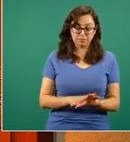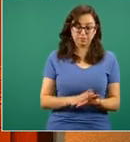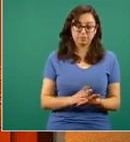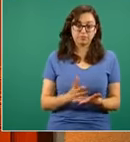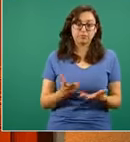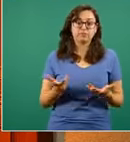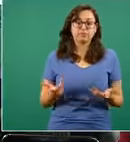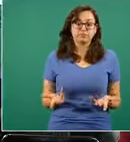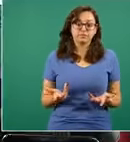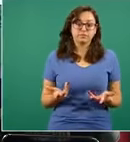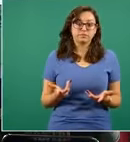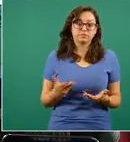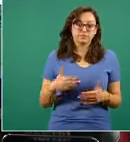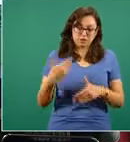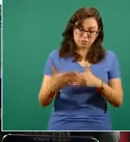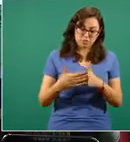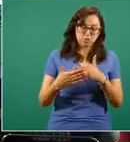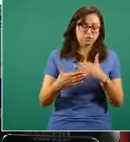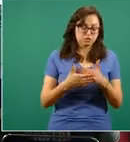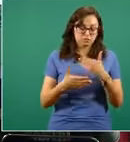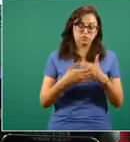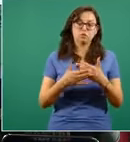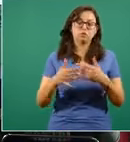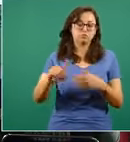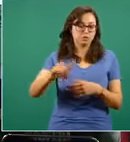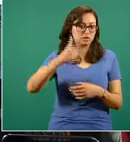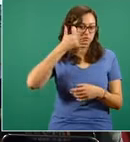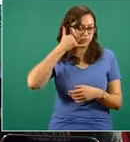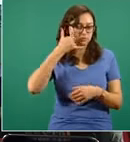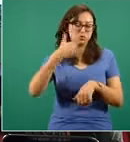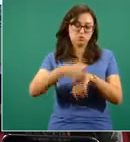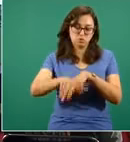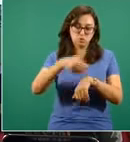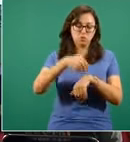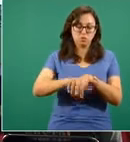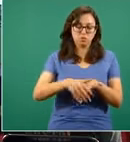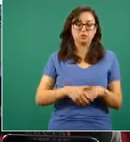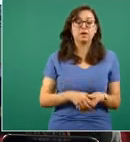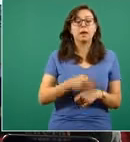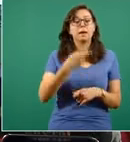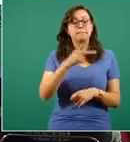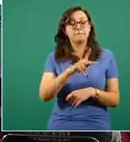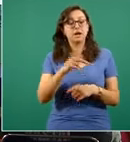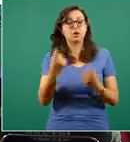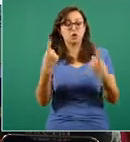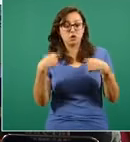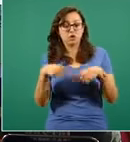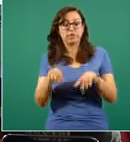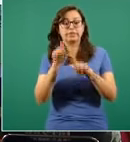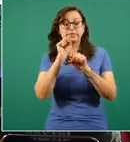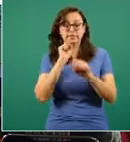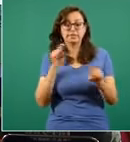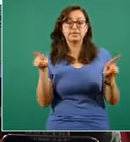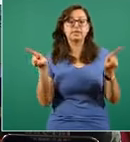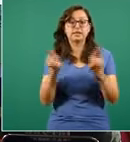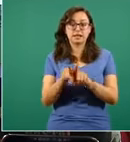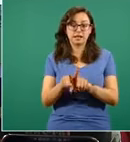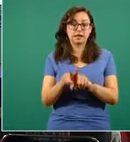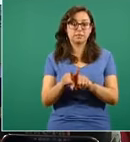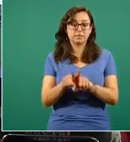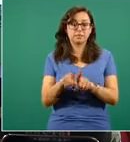dar en siguientes días toda la información de cómo va a funcionar este call center. Pero también en su momento, cuando inicie